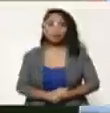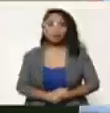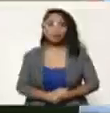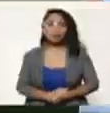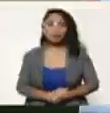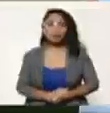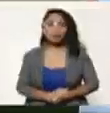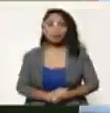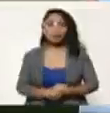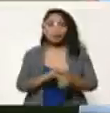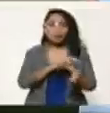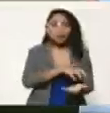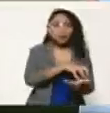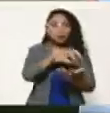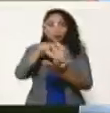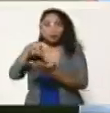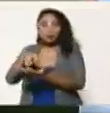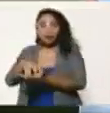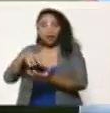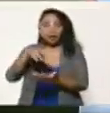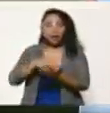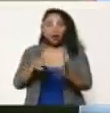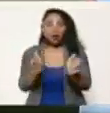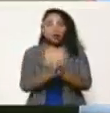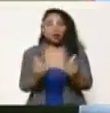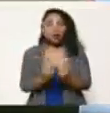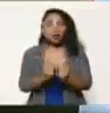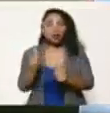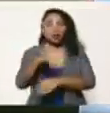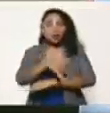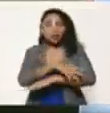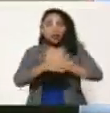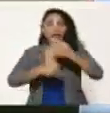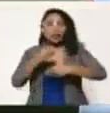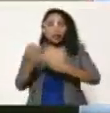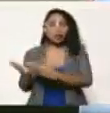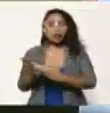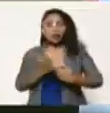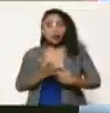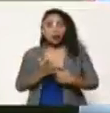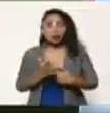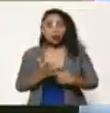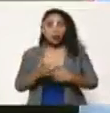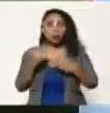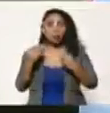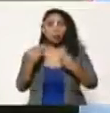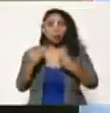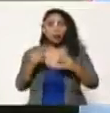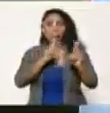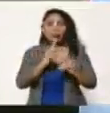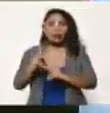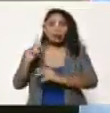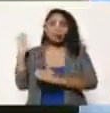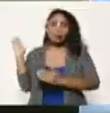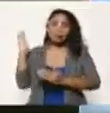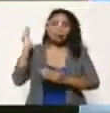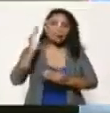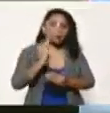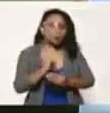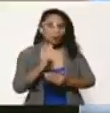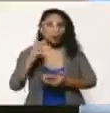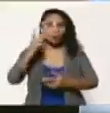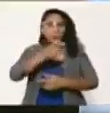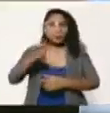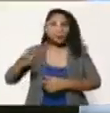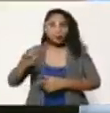y nos trasladamos al estado anzoátegui donde se están recibiendo los connacionales por parte del plan vuelta a la parte de nuestra